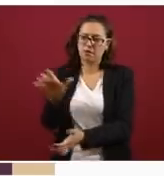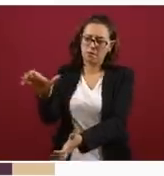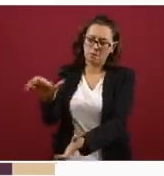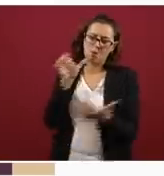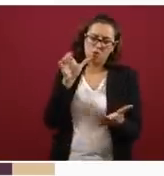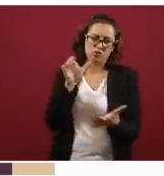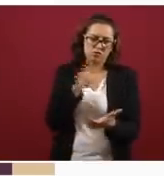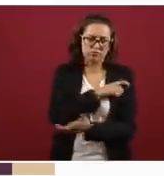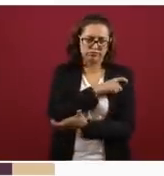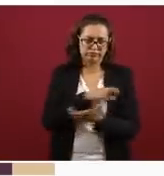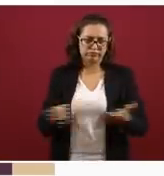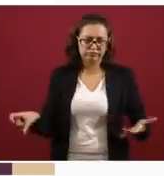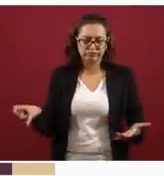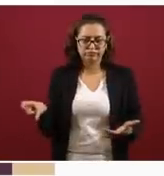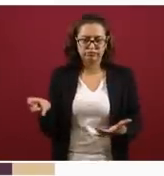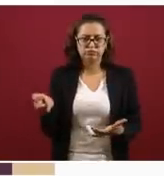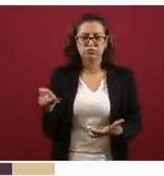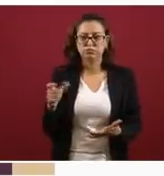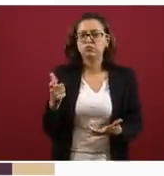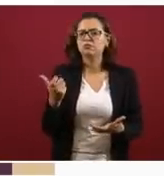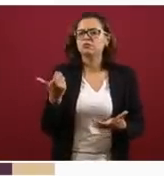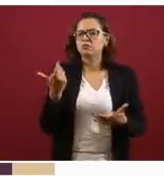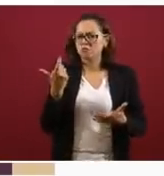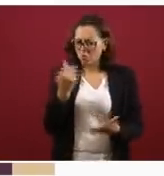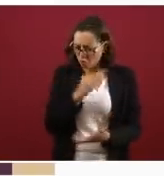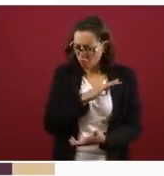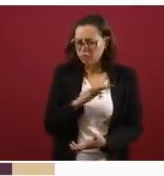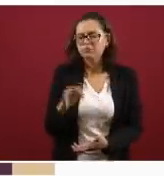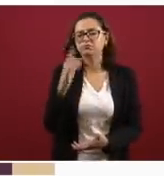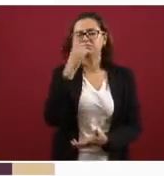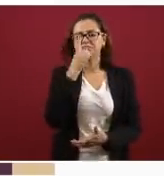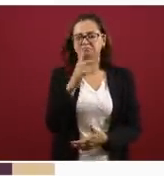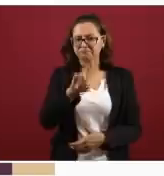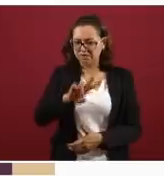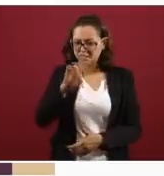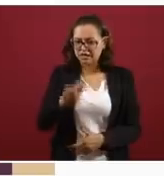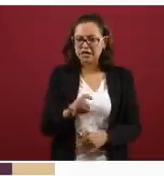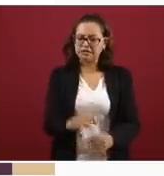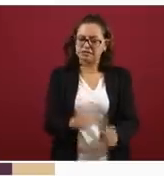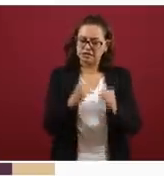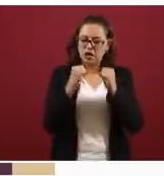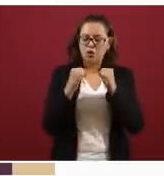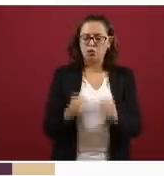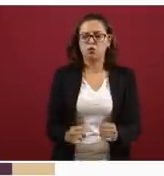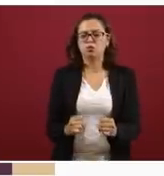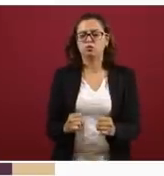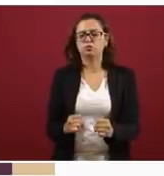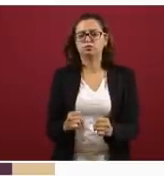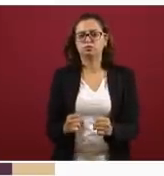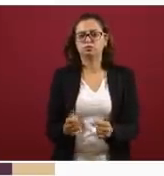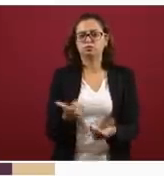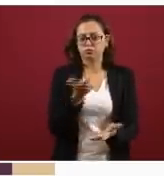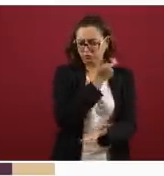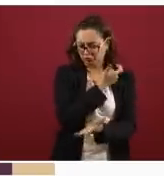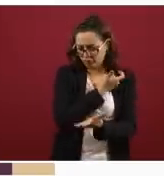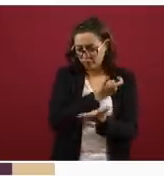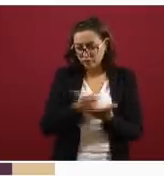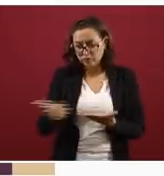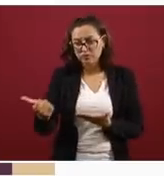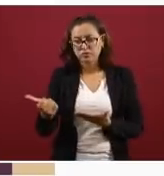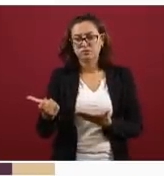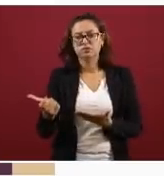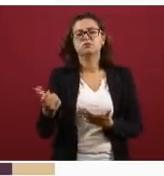decir realmente con seguridad que podemos llegar con ese precio